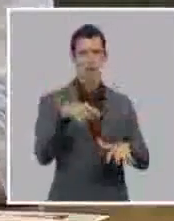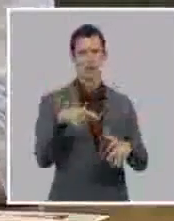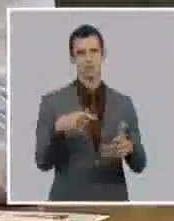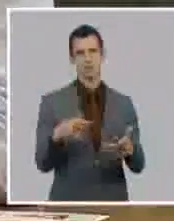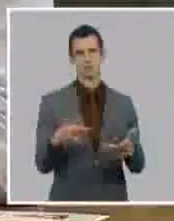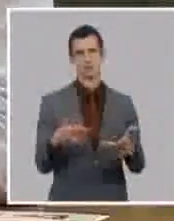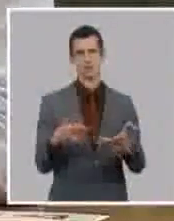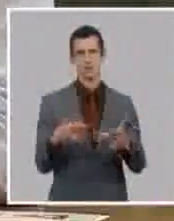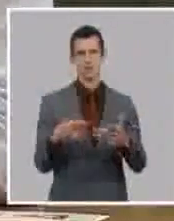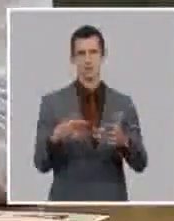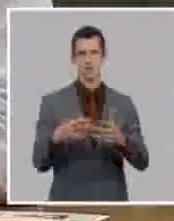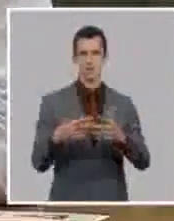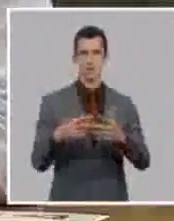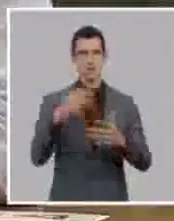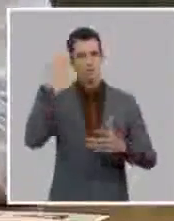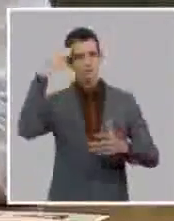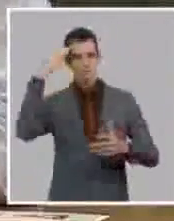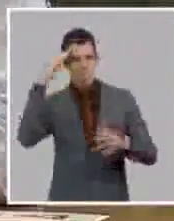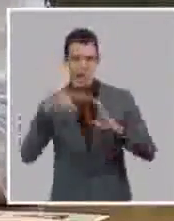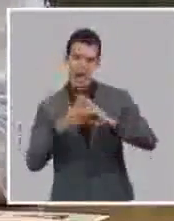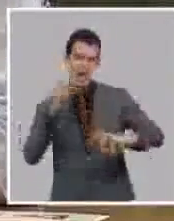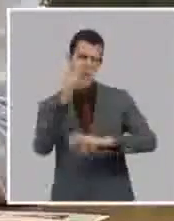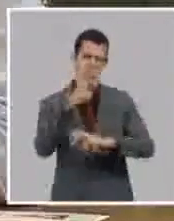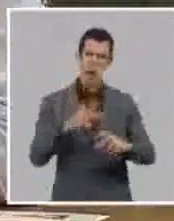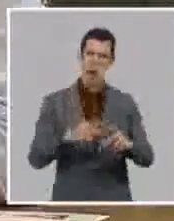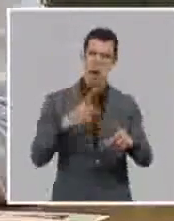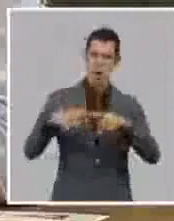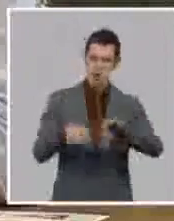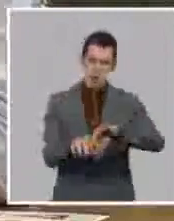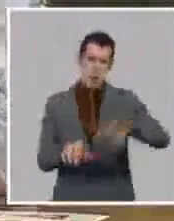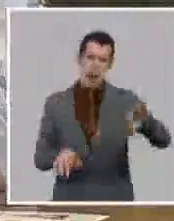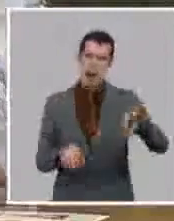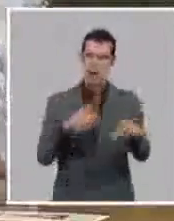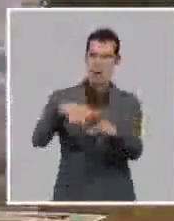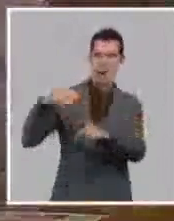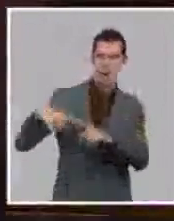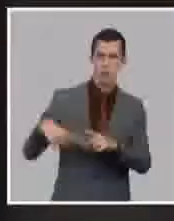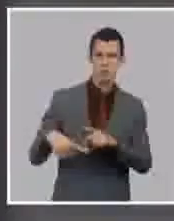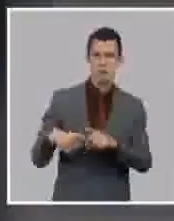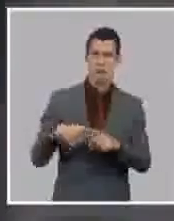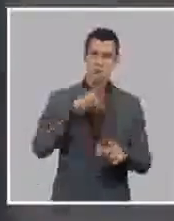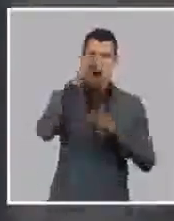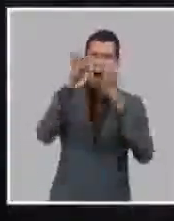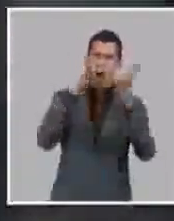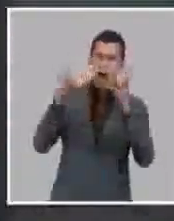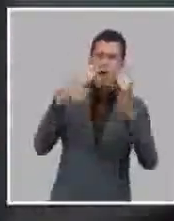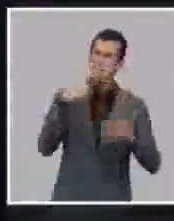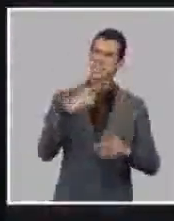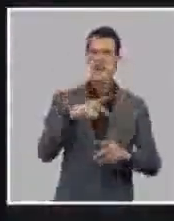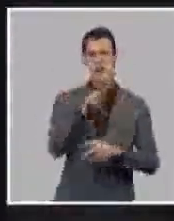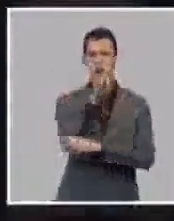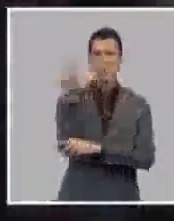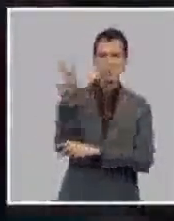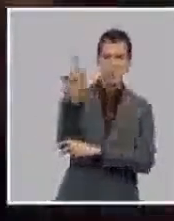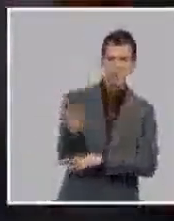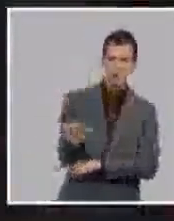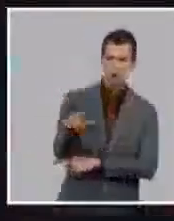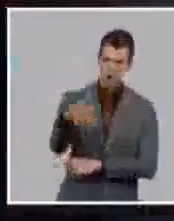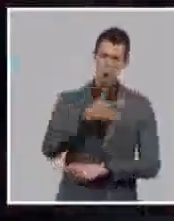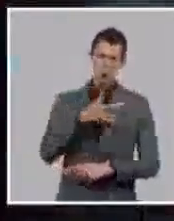vandalismo, vociferando y anunciando muerte y linchamiento a personas revolucionarias, a